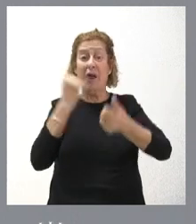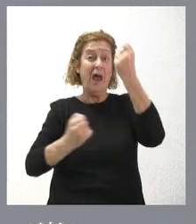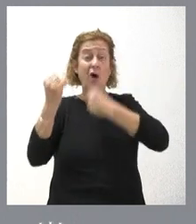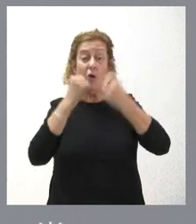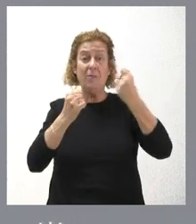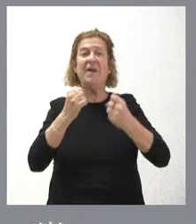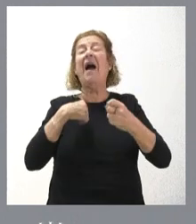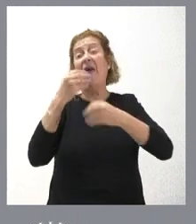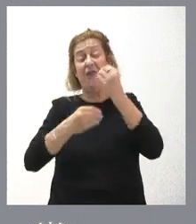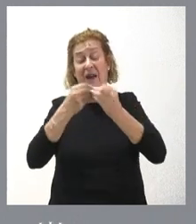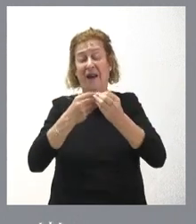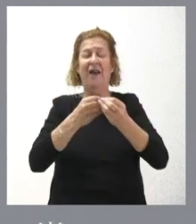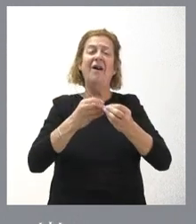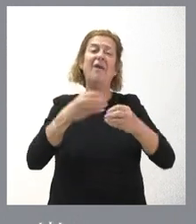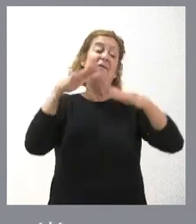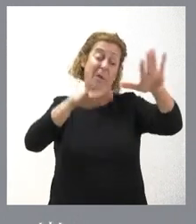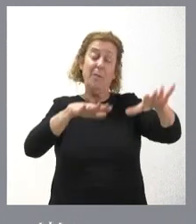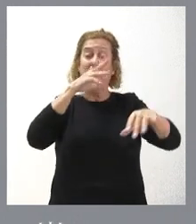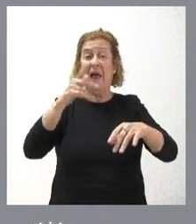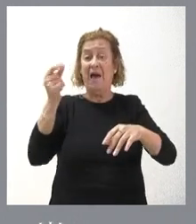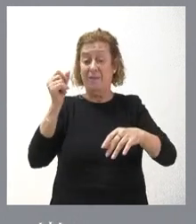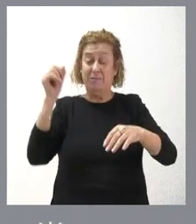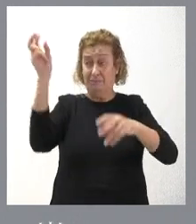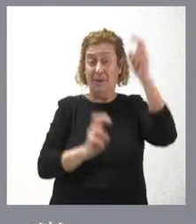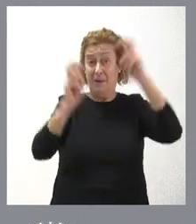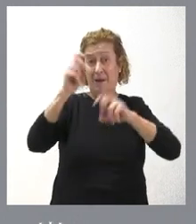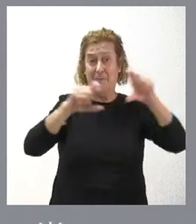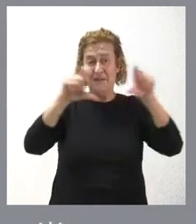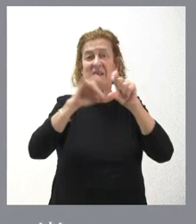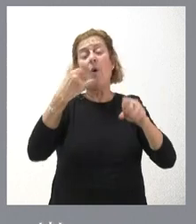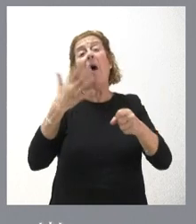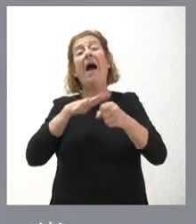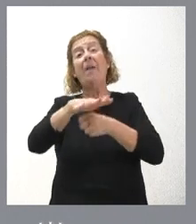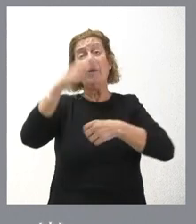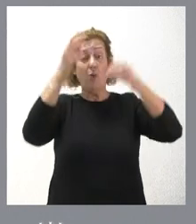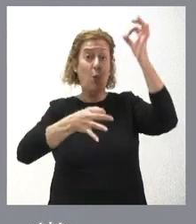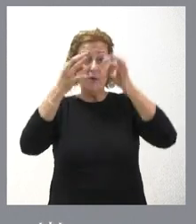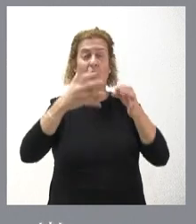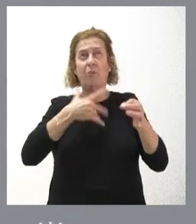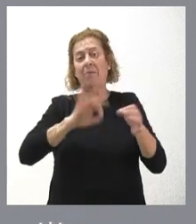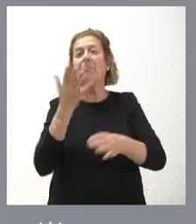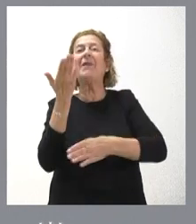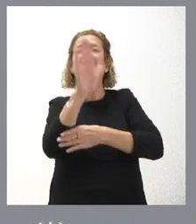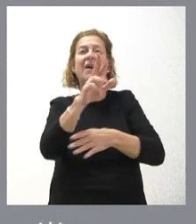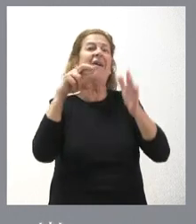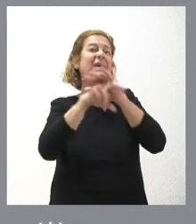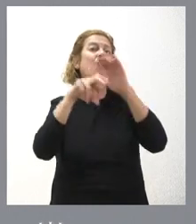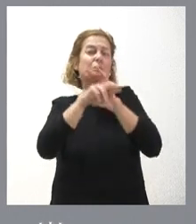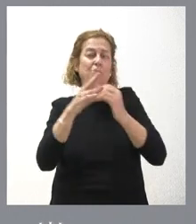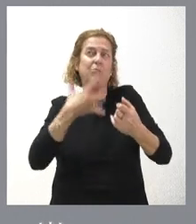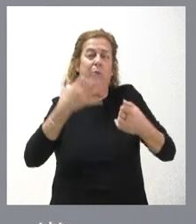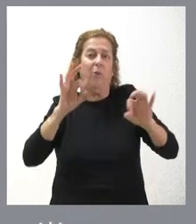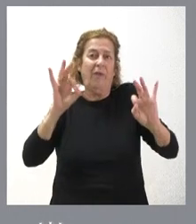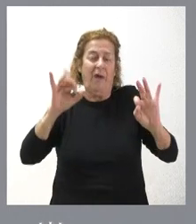condiciones favorables a la inversión y el segundo ámbito ámbito jurídico la presentación de los recursos que pudieran ser convenientes en